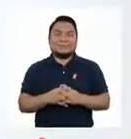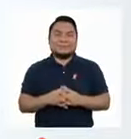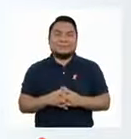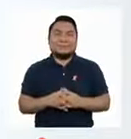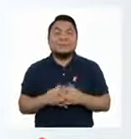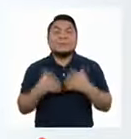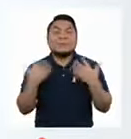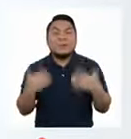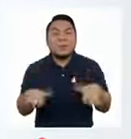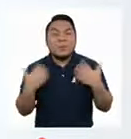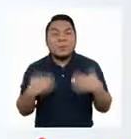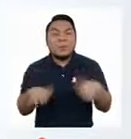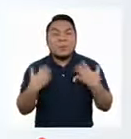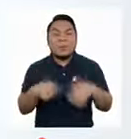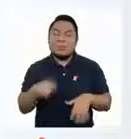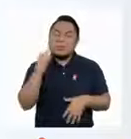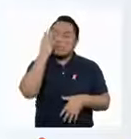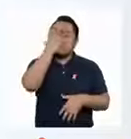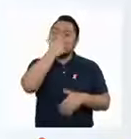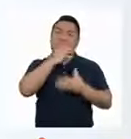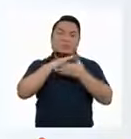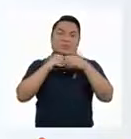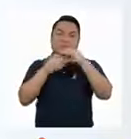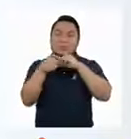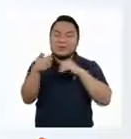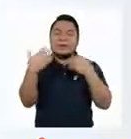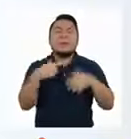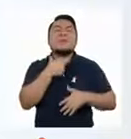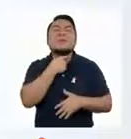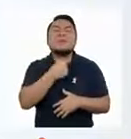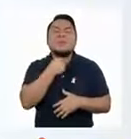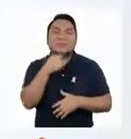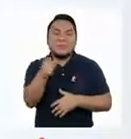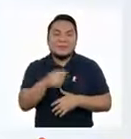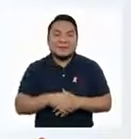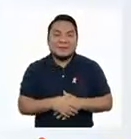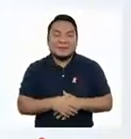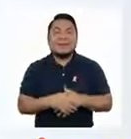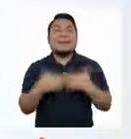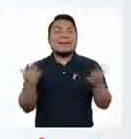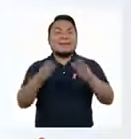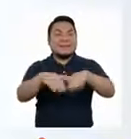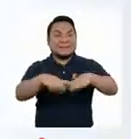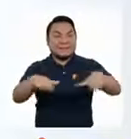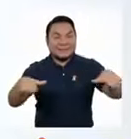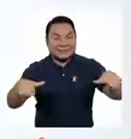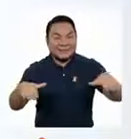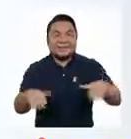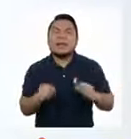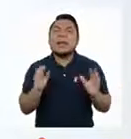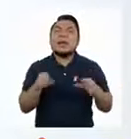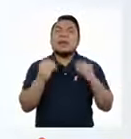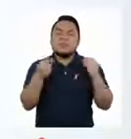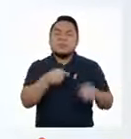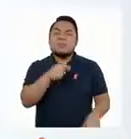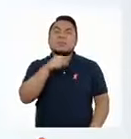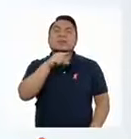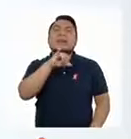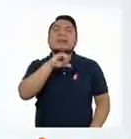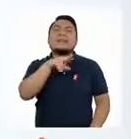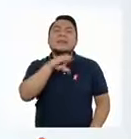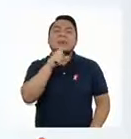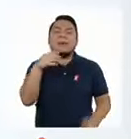¡Ay! ¡Qué historia tan bonita! ¡Me ha encantado! ¡Ay! Niñas y niños, ¿por qué Guillermo